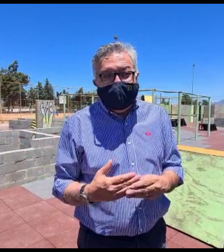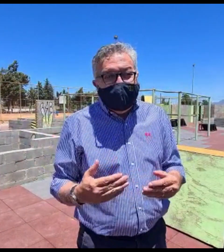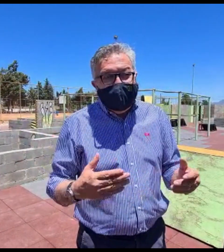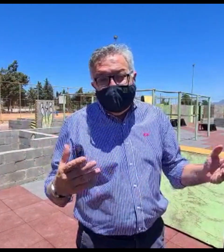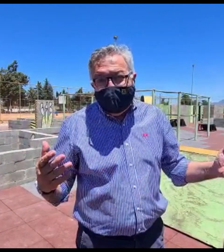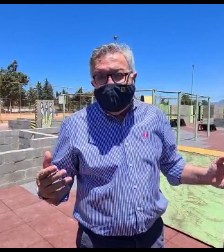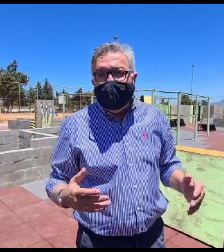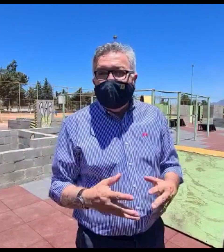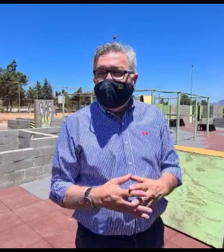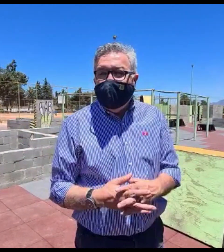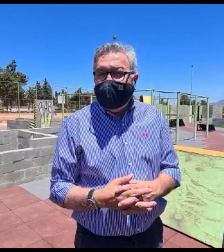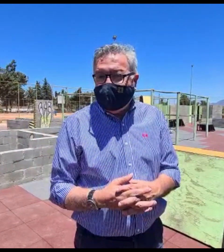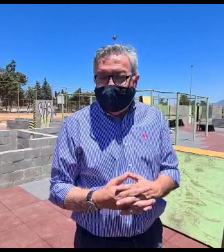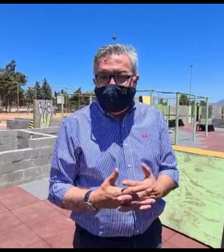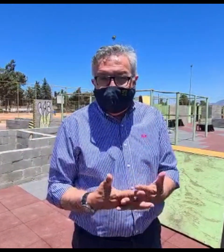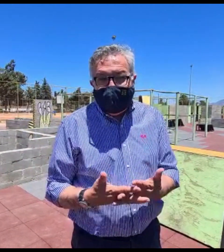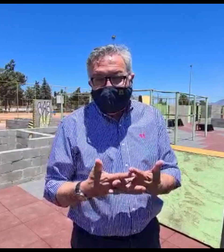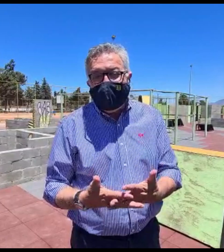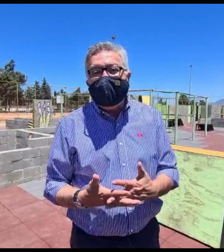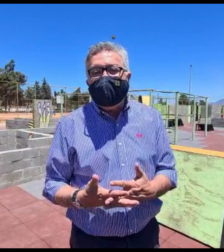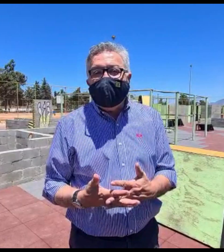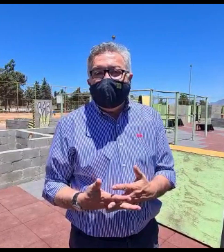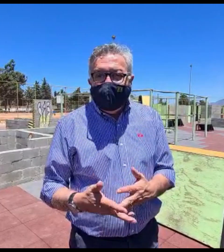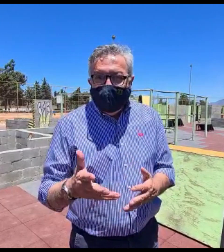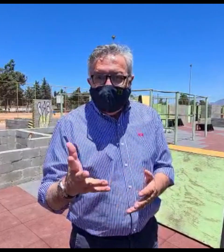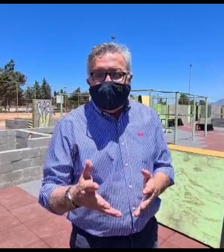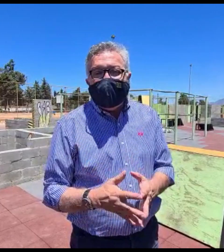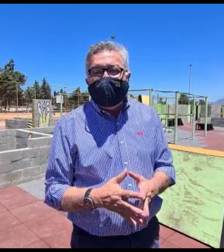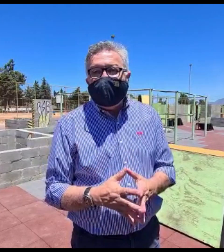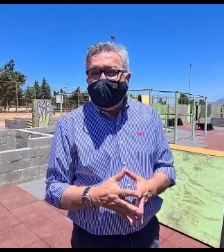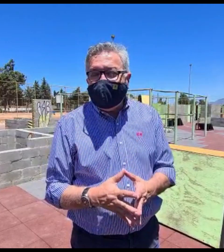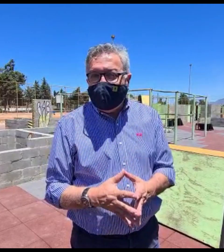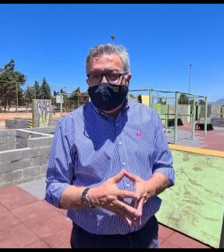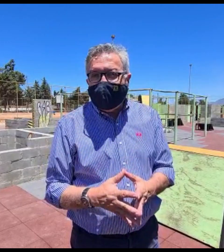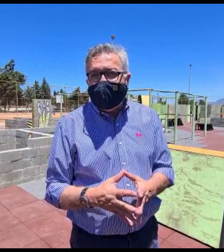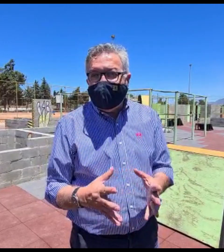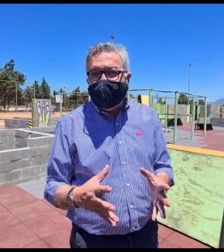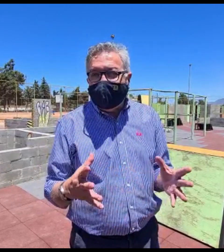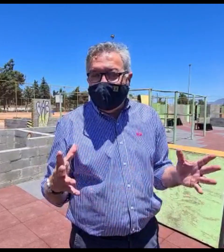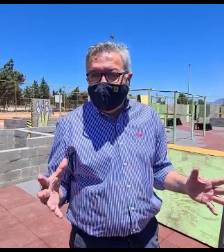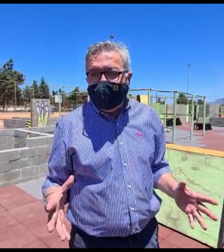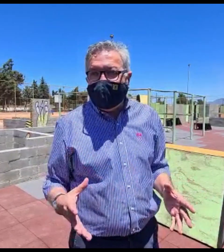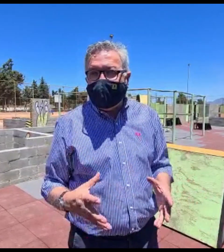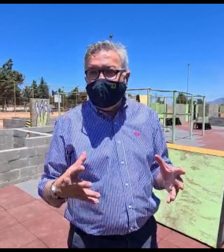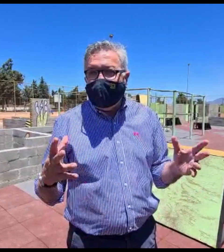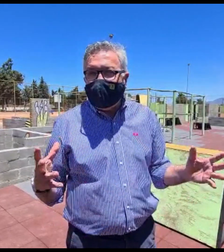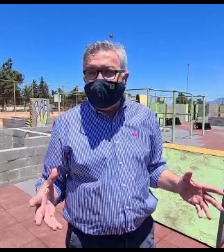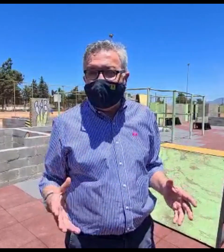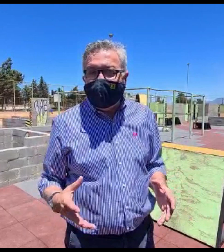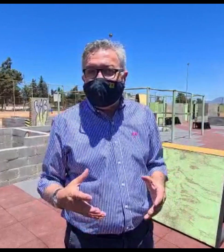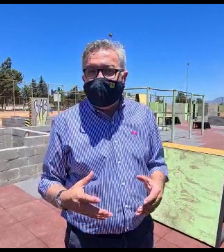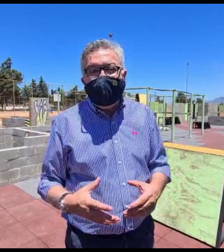tan importante en que hoy se está realizando su licenciatura. Felicitaciones y agradecimientos también a todo el equipo de